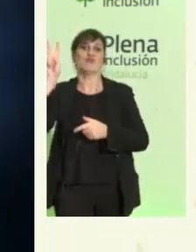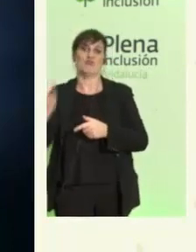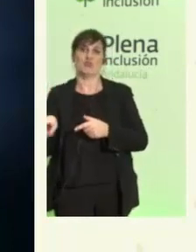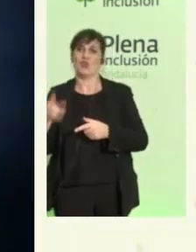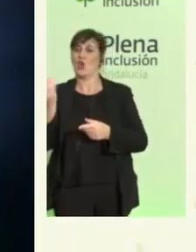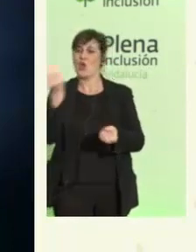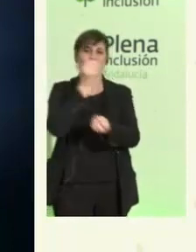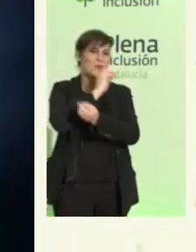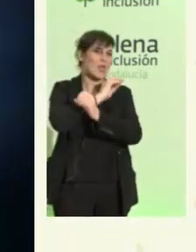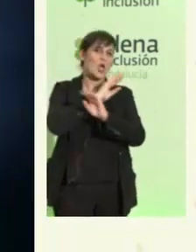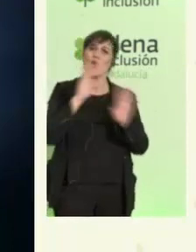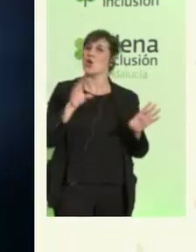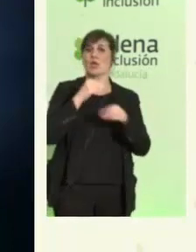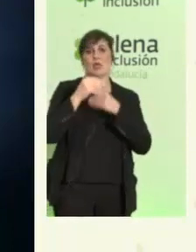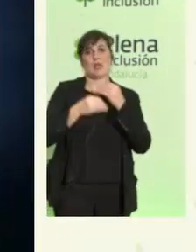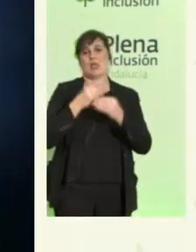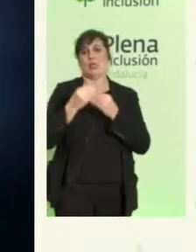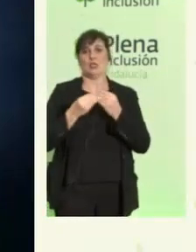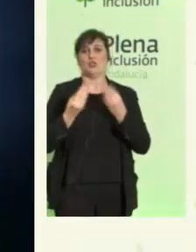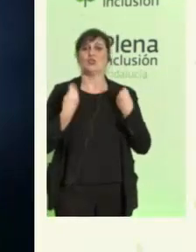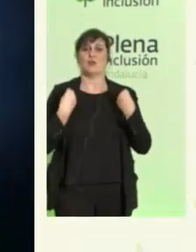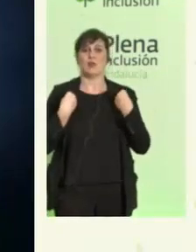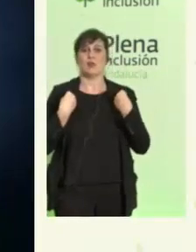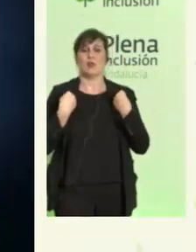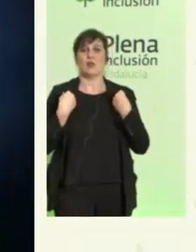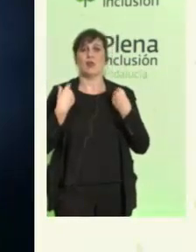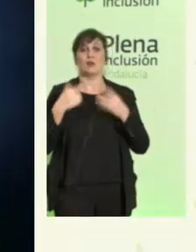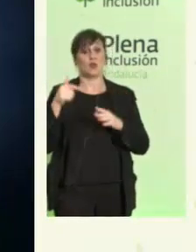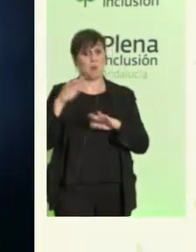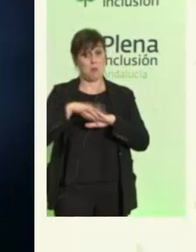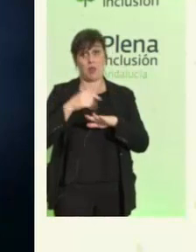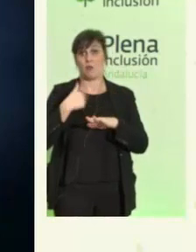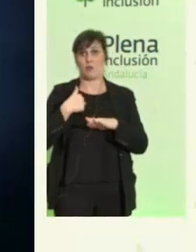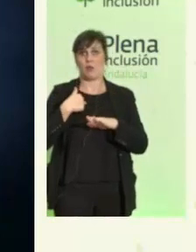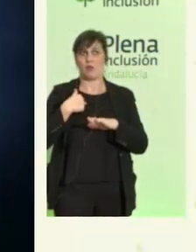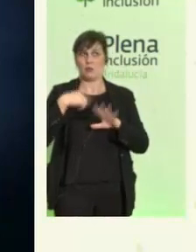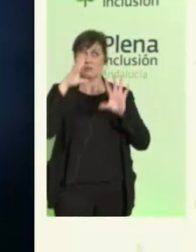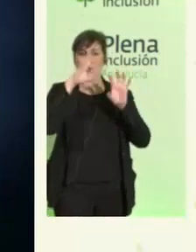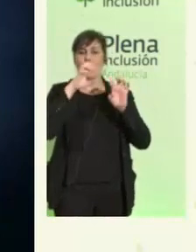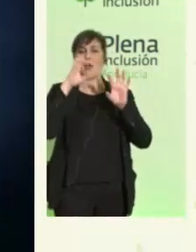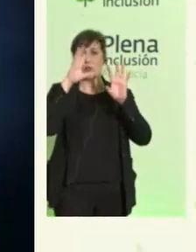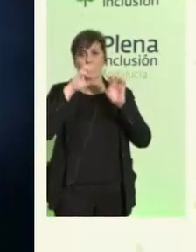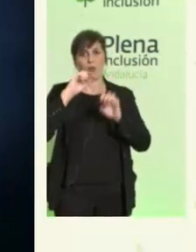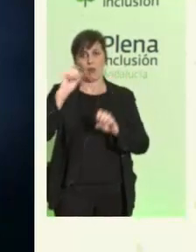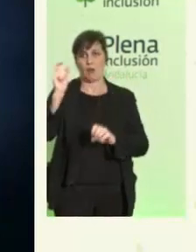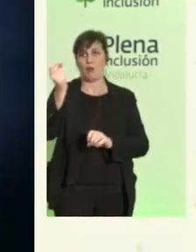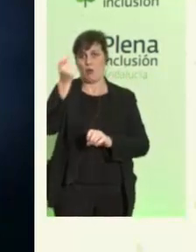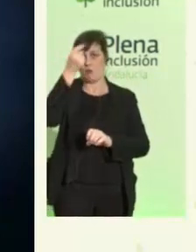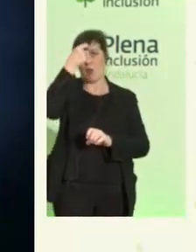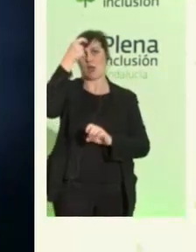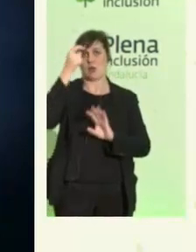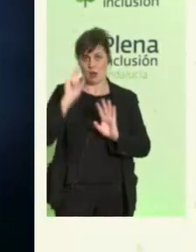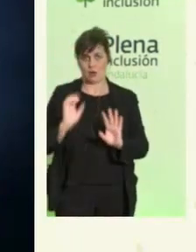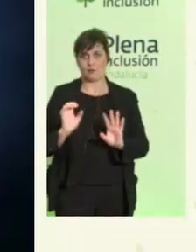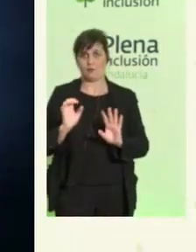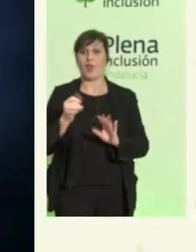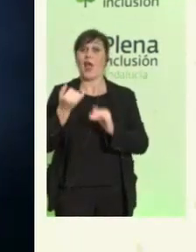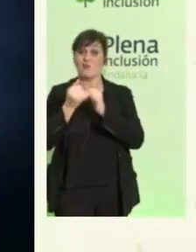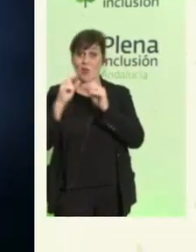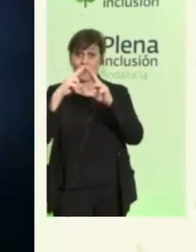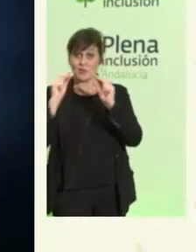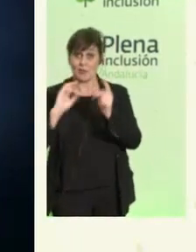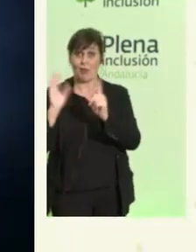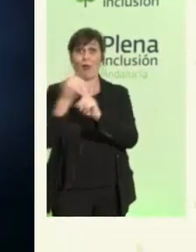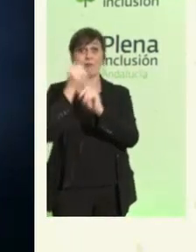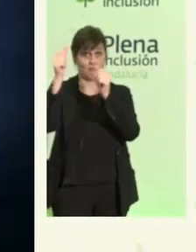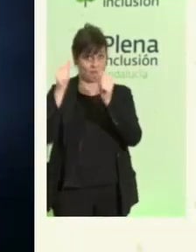había hecho en su vida. Y eso fue una experiencia de aprendizaje muy grande para mí. Por cierto, sacó su título universitario